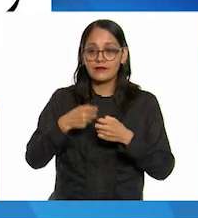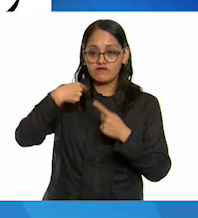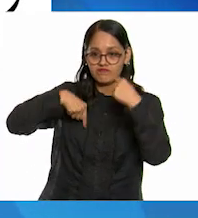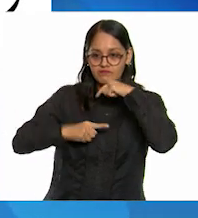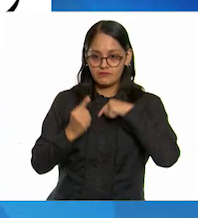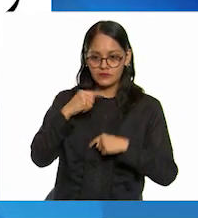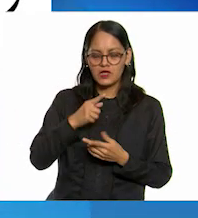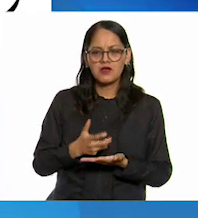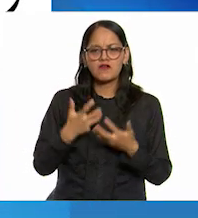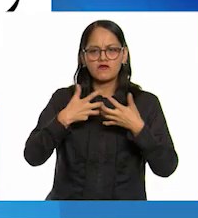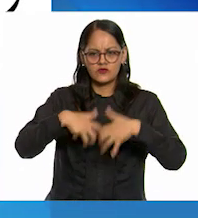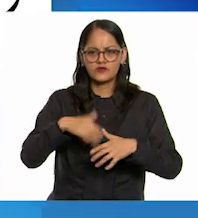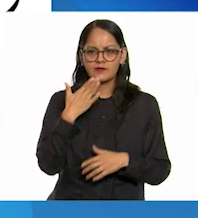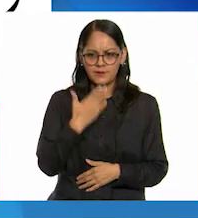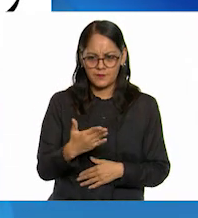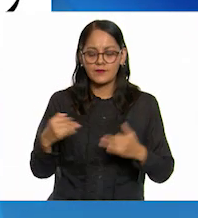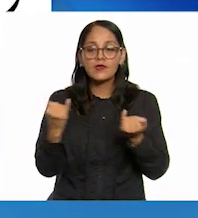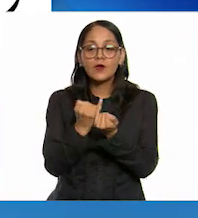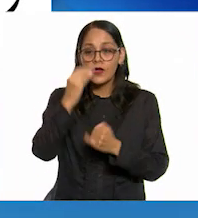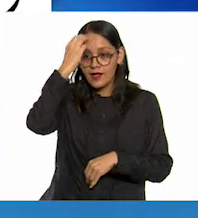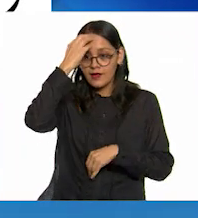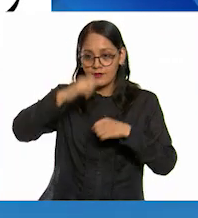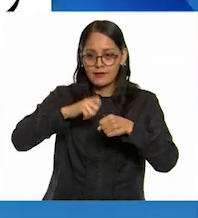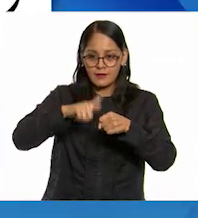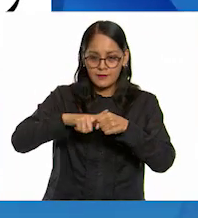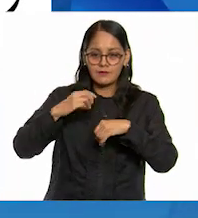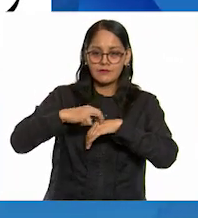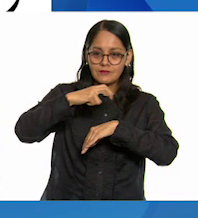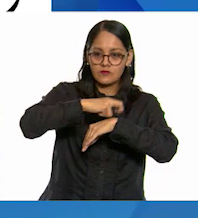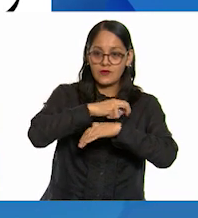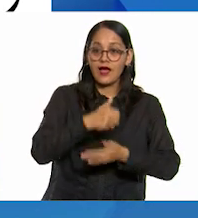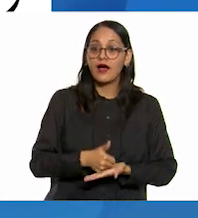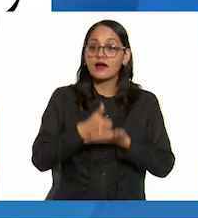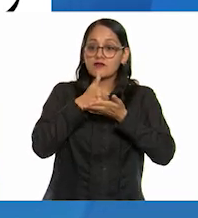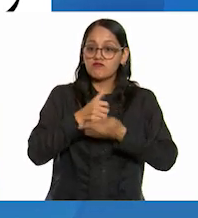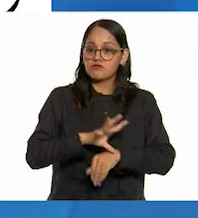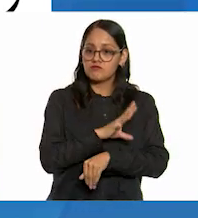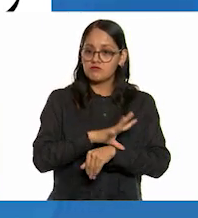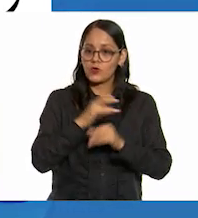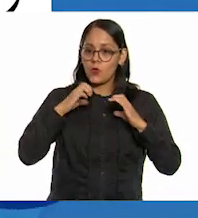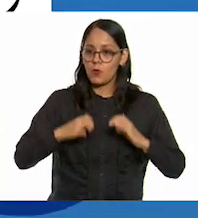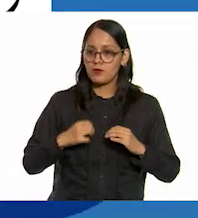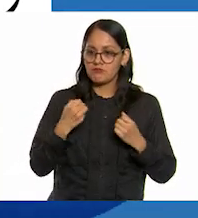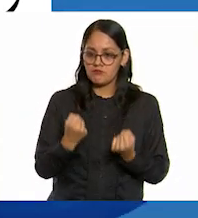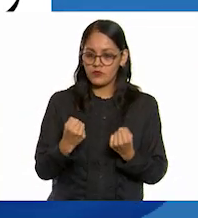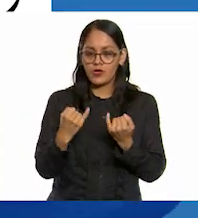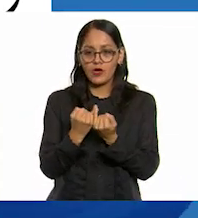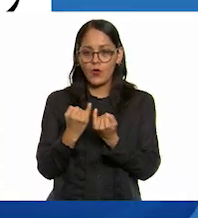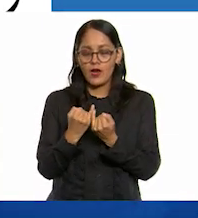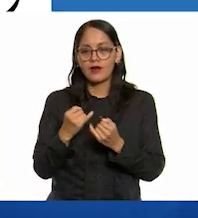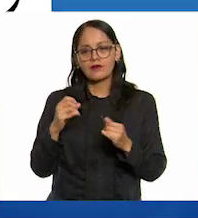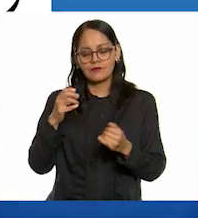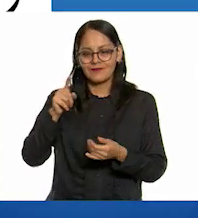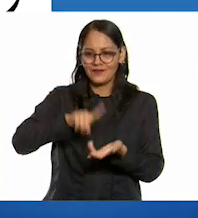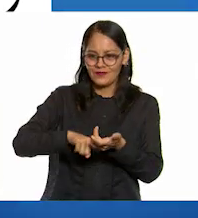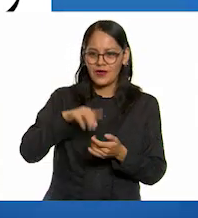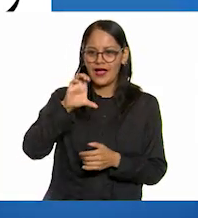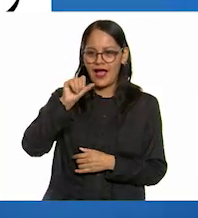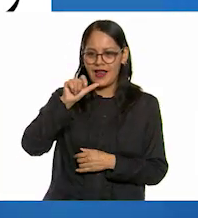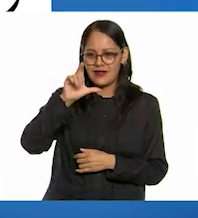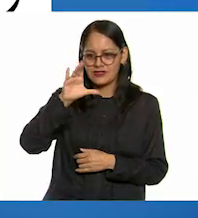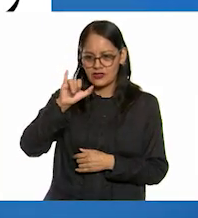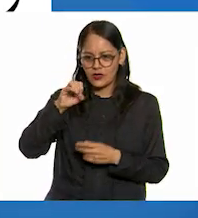Además, los chapulines aportan mayor cantidad de energía que los cereales y tienen minerales como calcio,